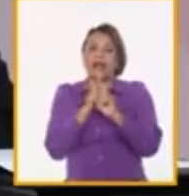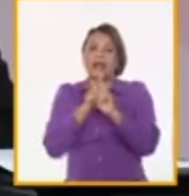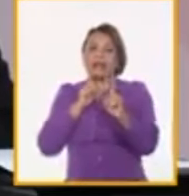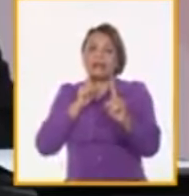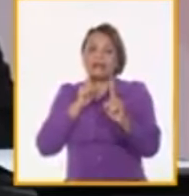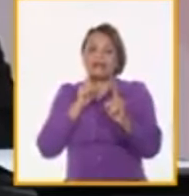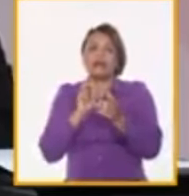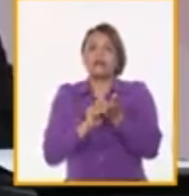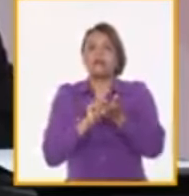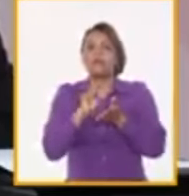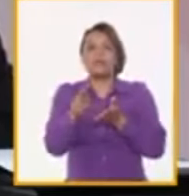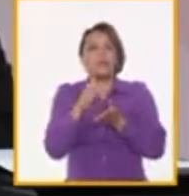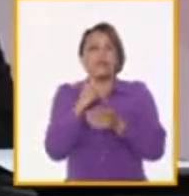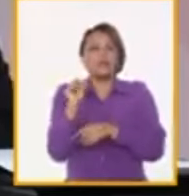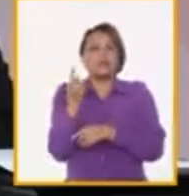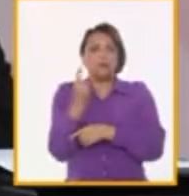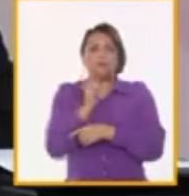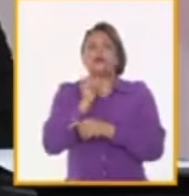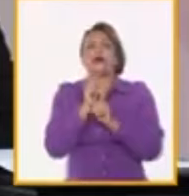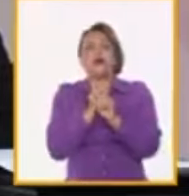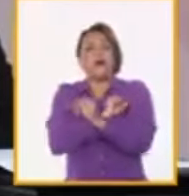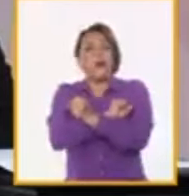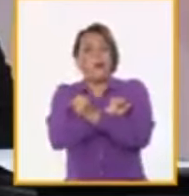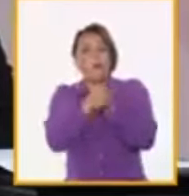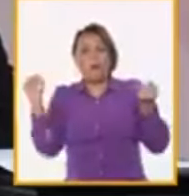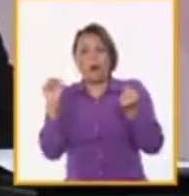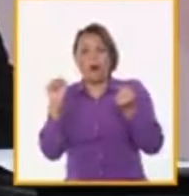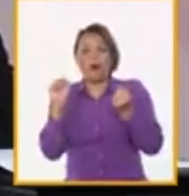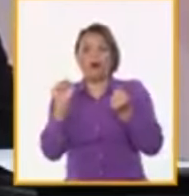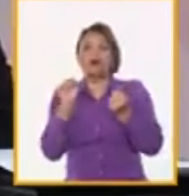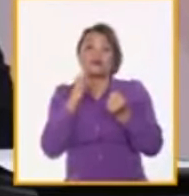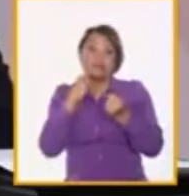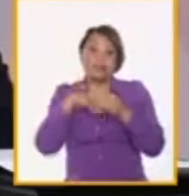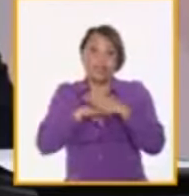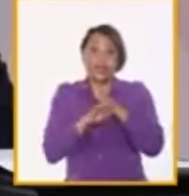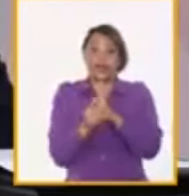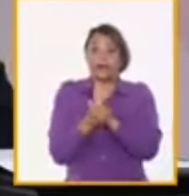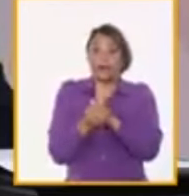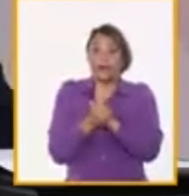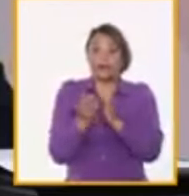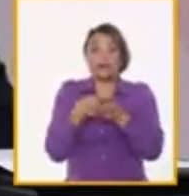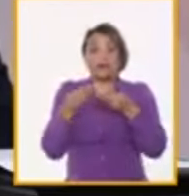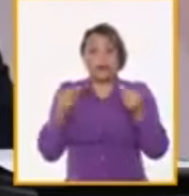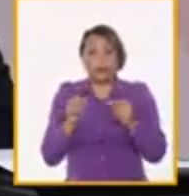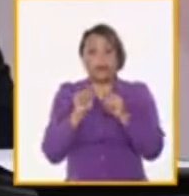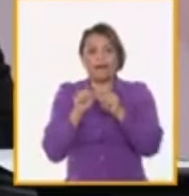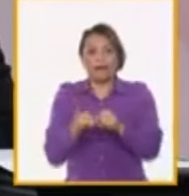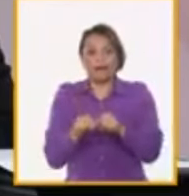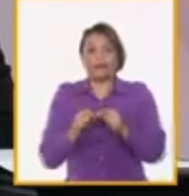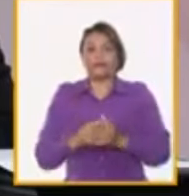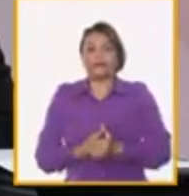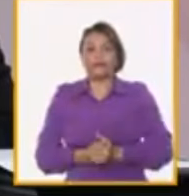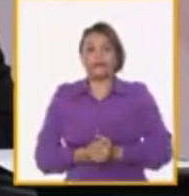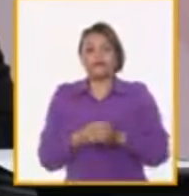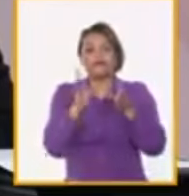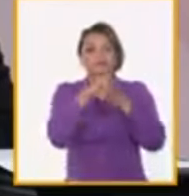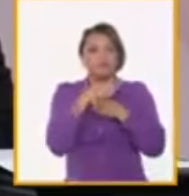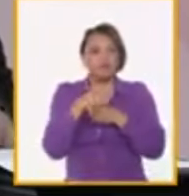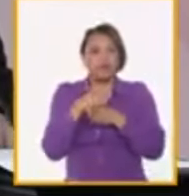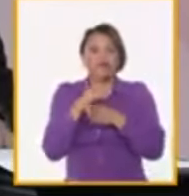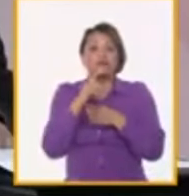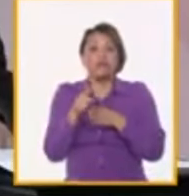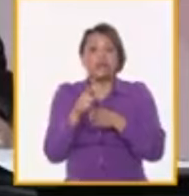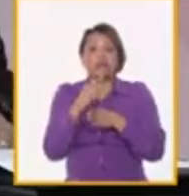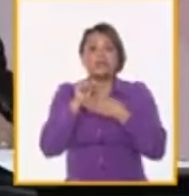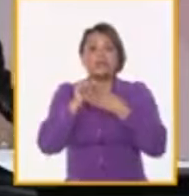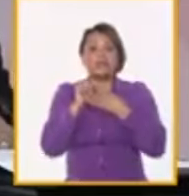mensaje, según dijo Charles Lister, un experto del Middle East Institute. Y según Lister, esto significa que el Mossad, Servicio